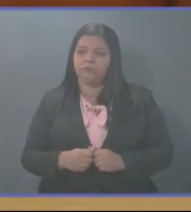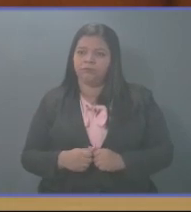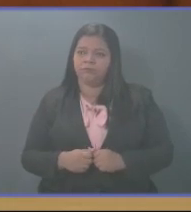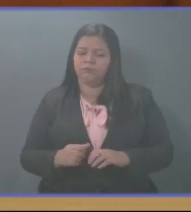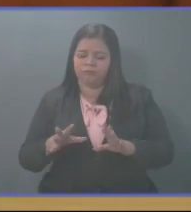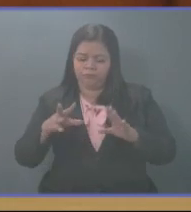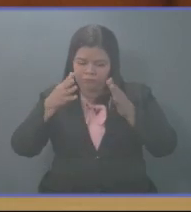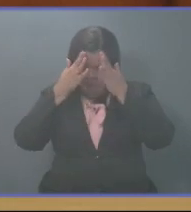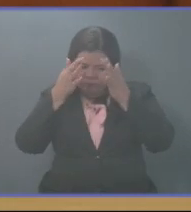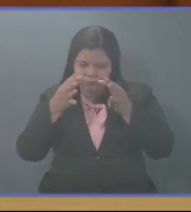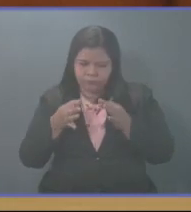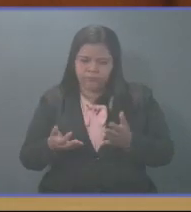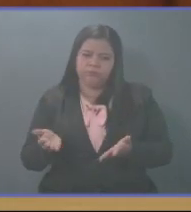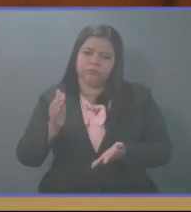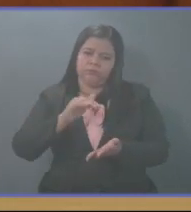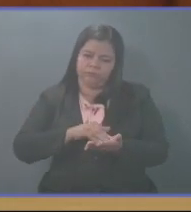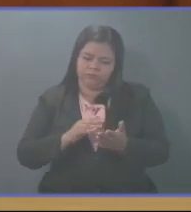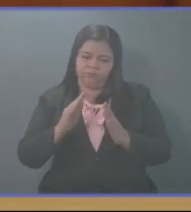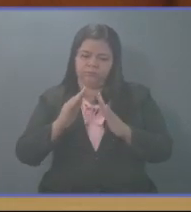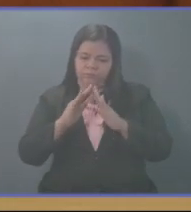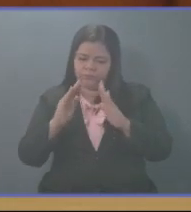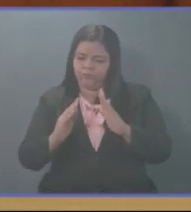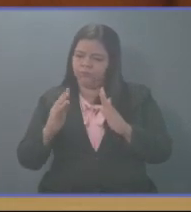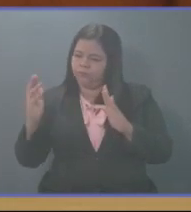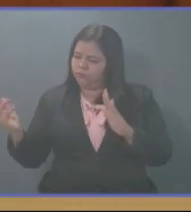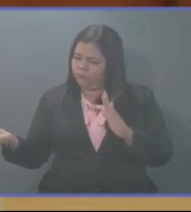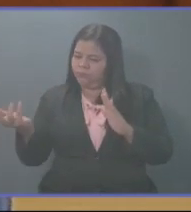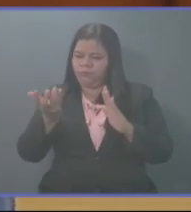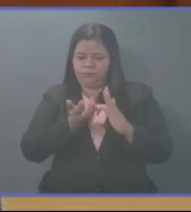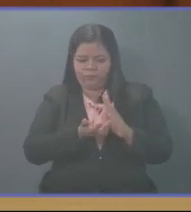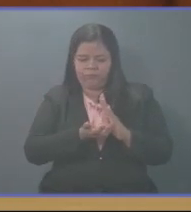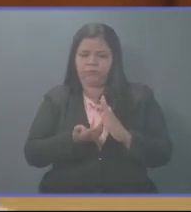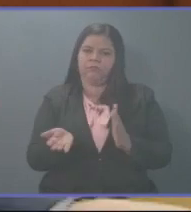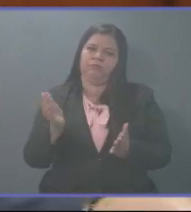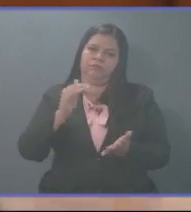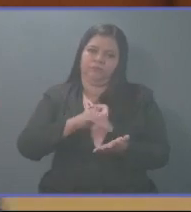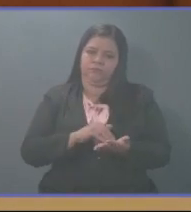retorno, la integración o la reubicación.